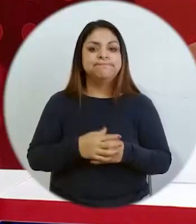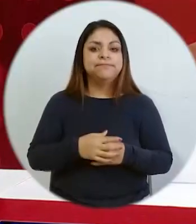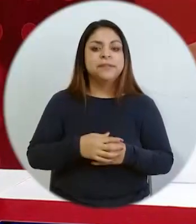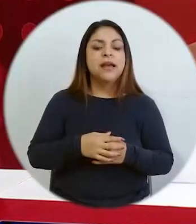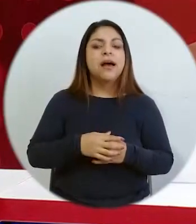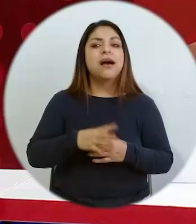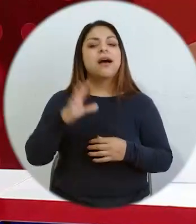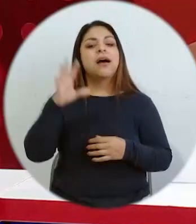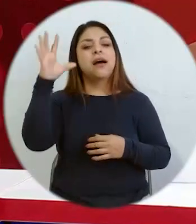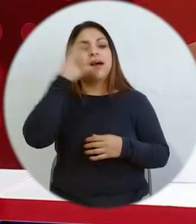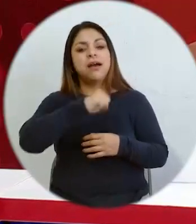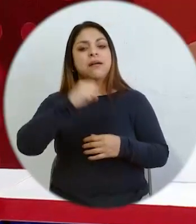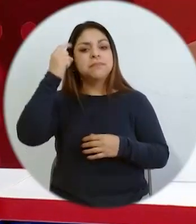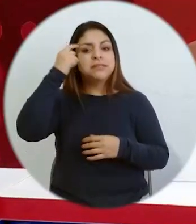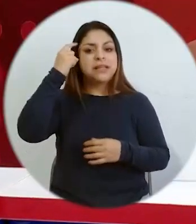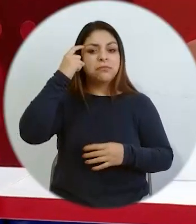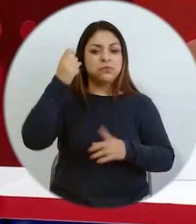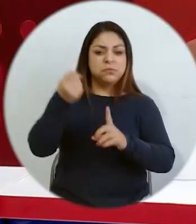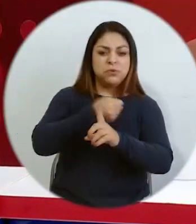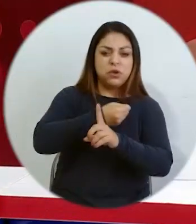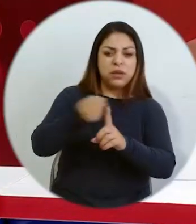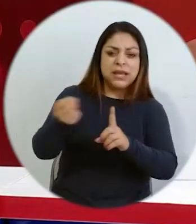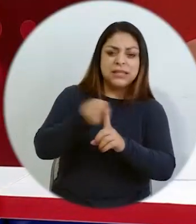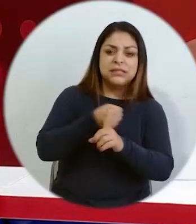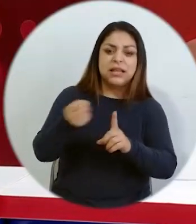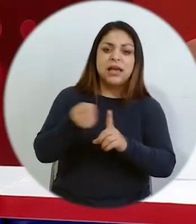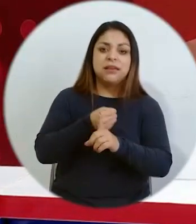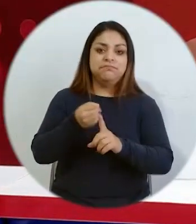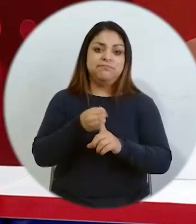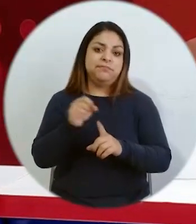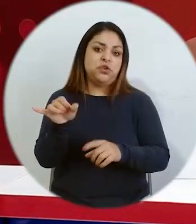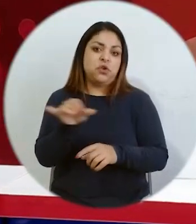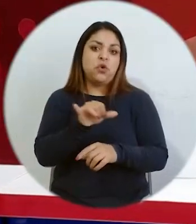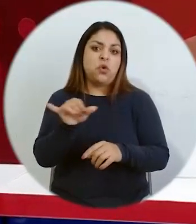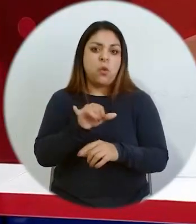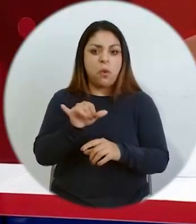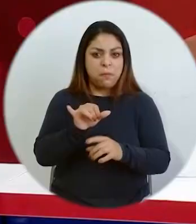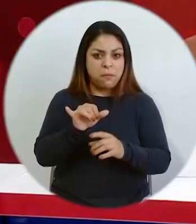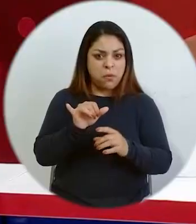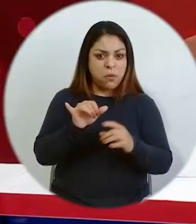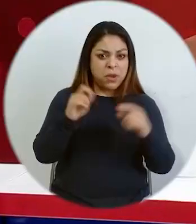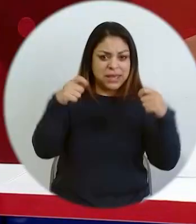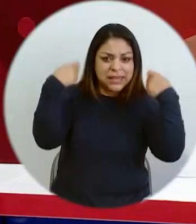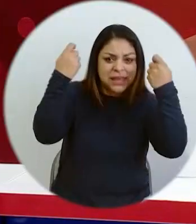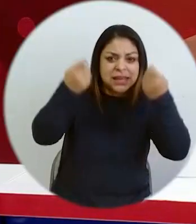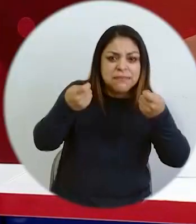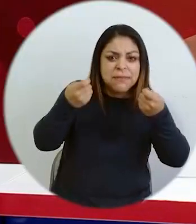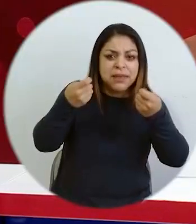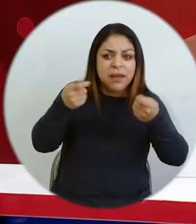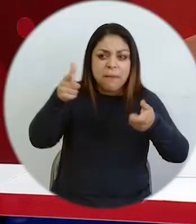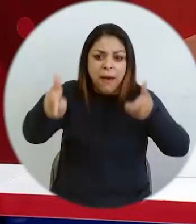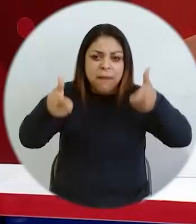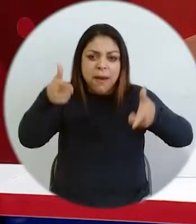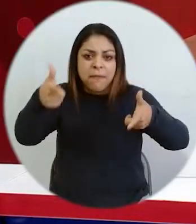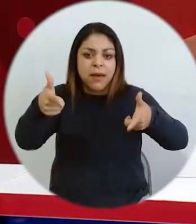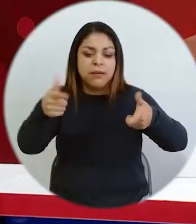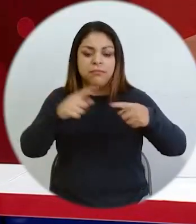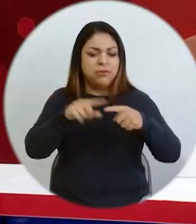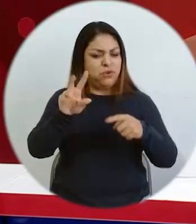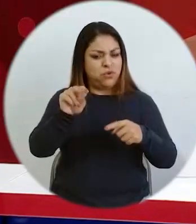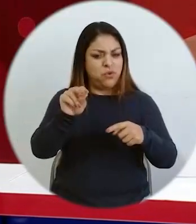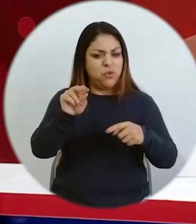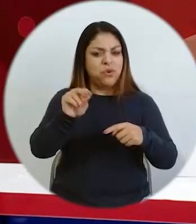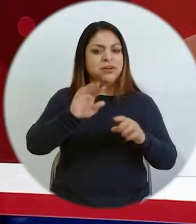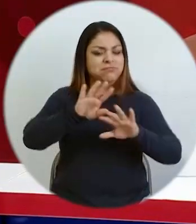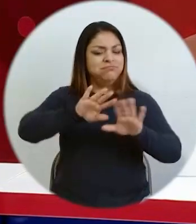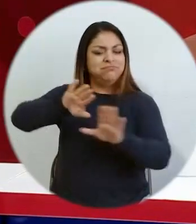usualmente tendemos, ¿verdad?, a considerar la violencia como lo que está asociado con la criminalidad. Pero como